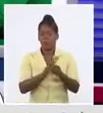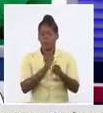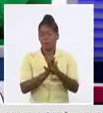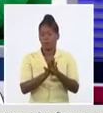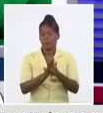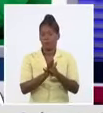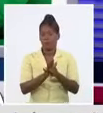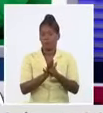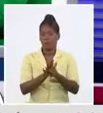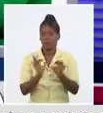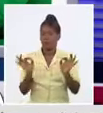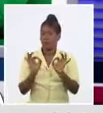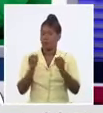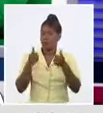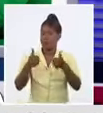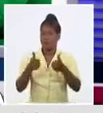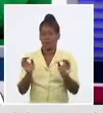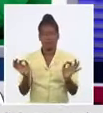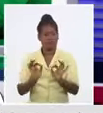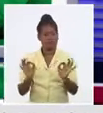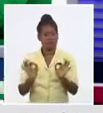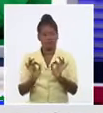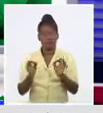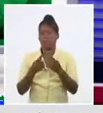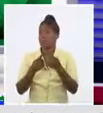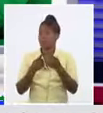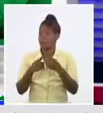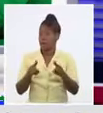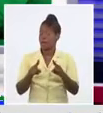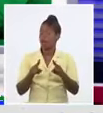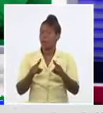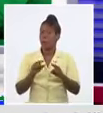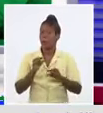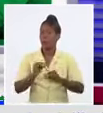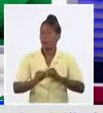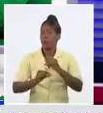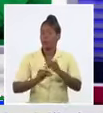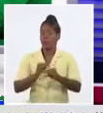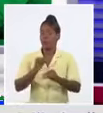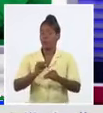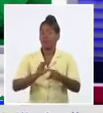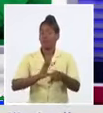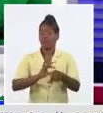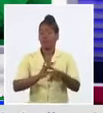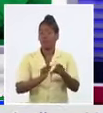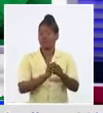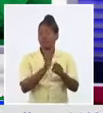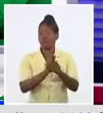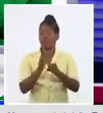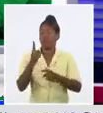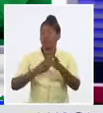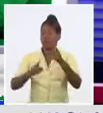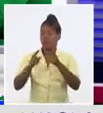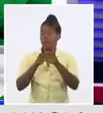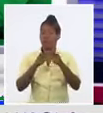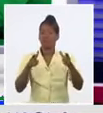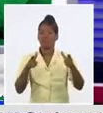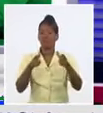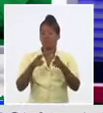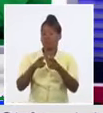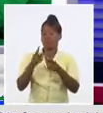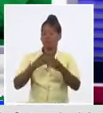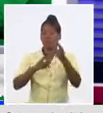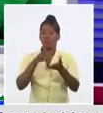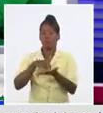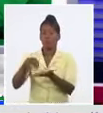con el embate de la COVID, con algunos indicadores que se incrementan,